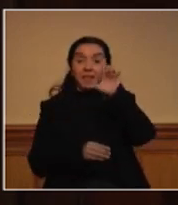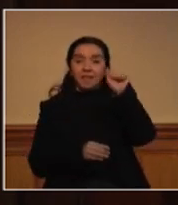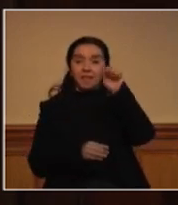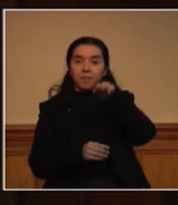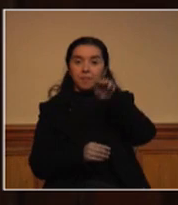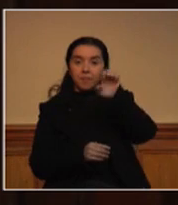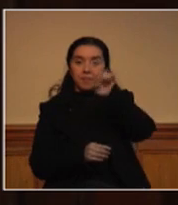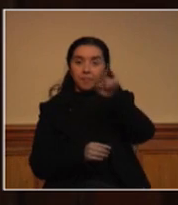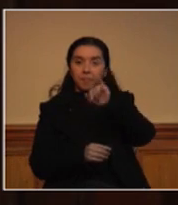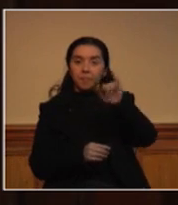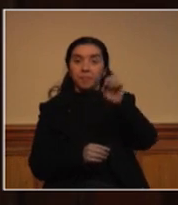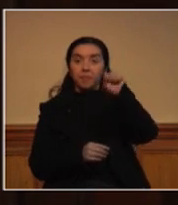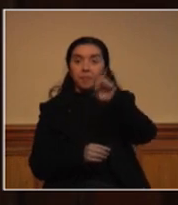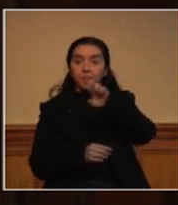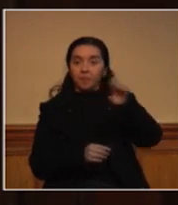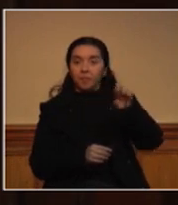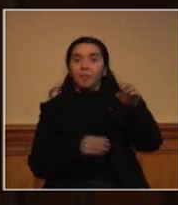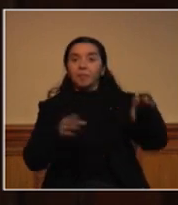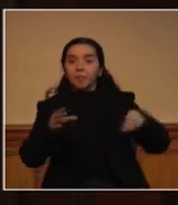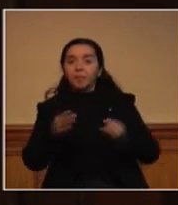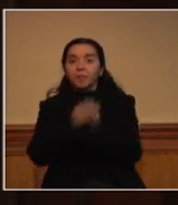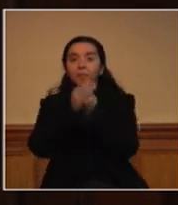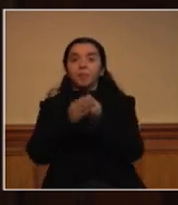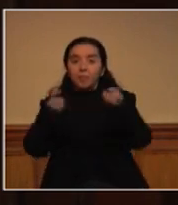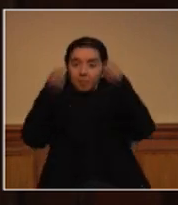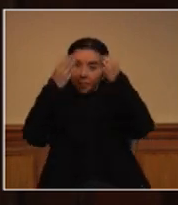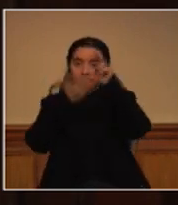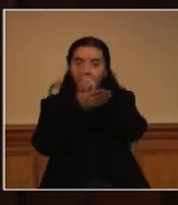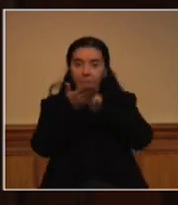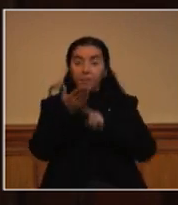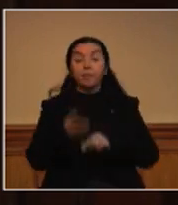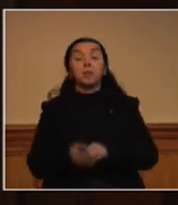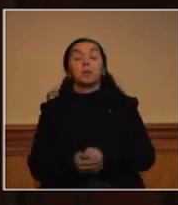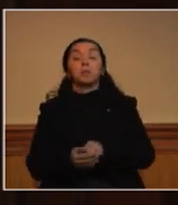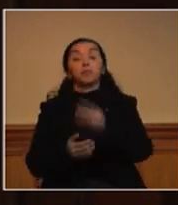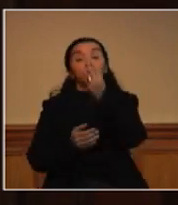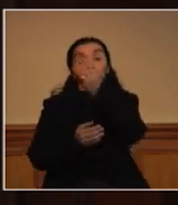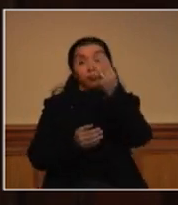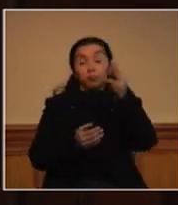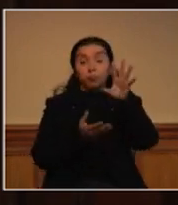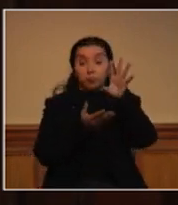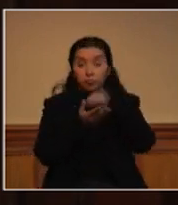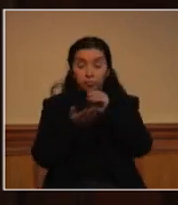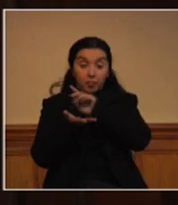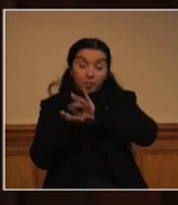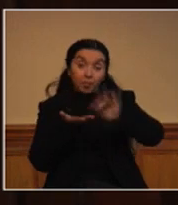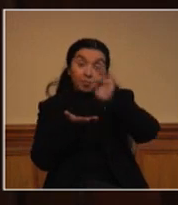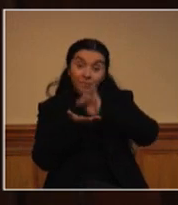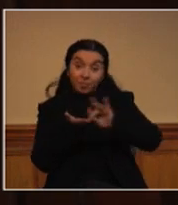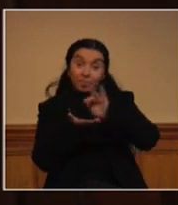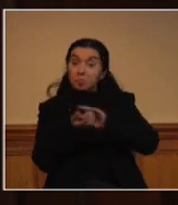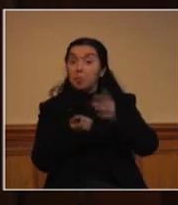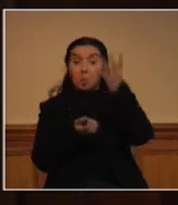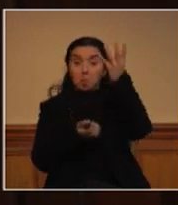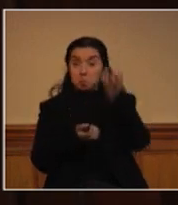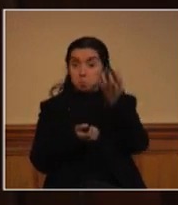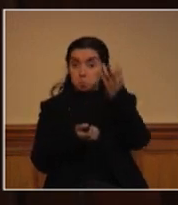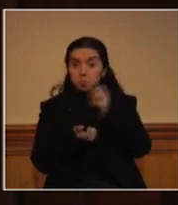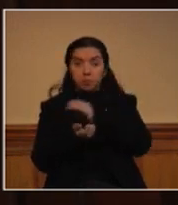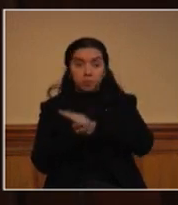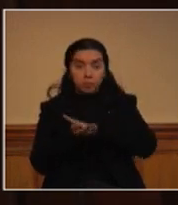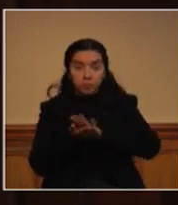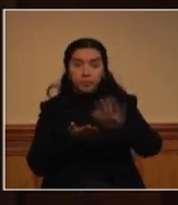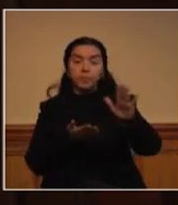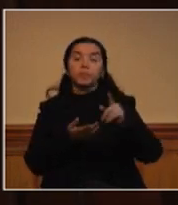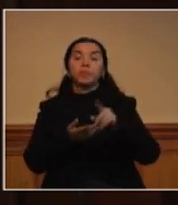leer. La Mesita es un software para tablets de descarga gratuita, cuyo principal objetivo es promover el